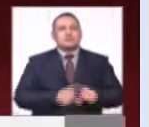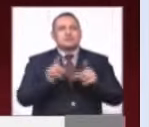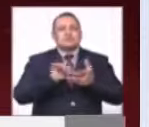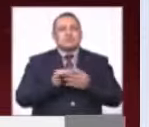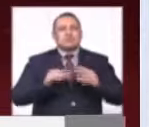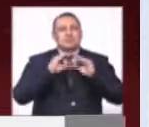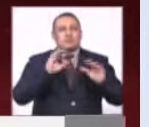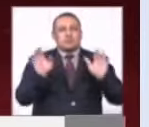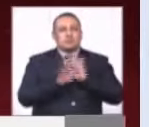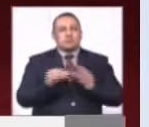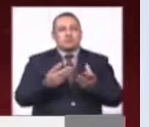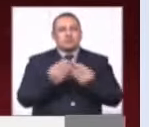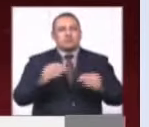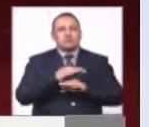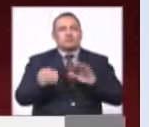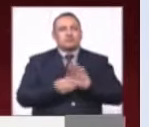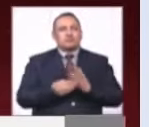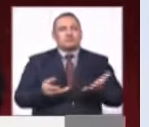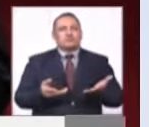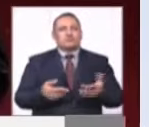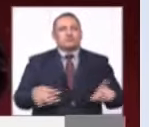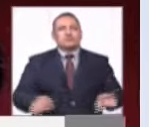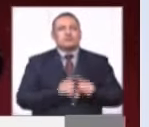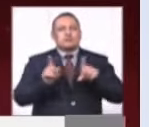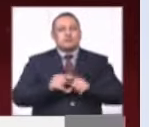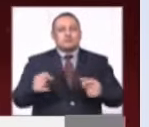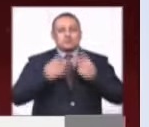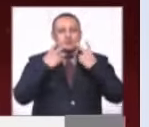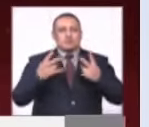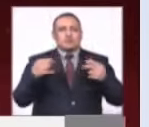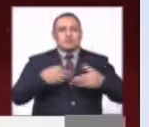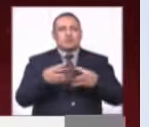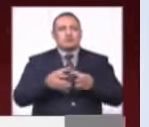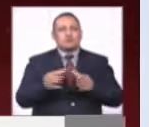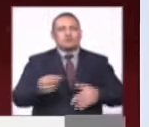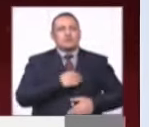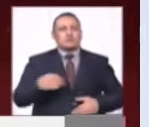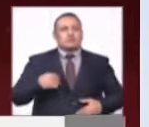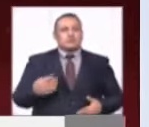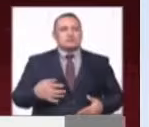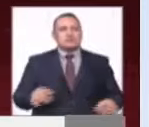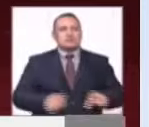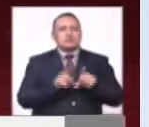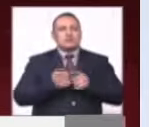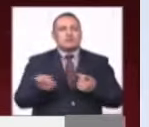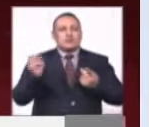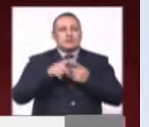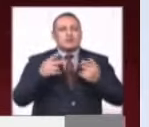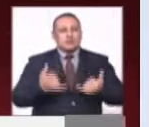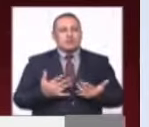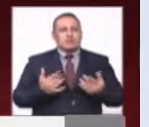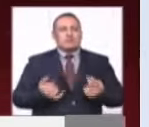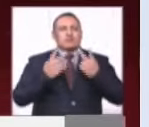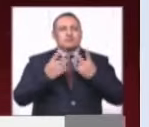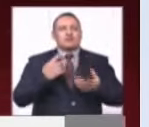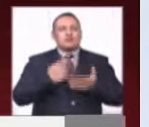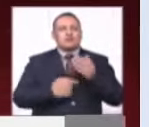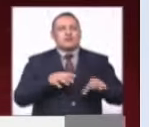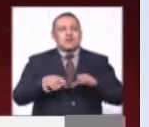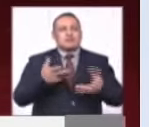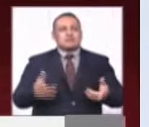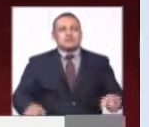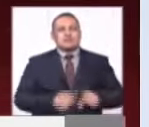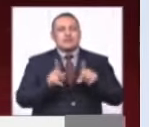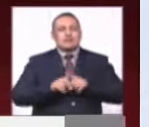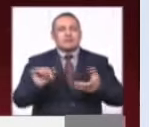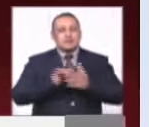vamos a hablar de corrupción, vamos a ver que este gabinete hasta ahora lo único que ha hecho